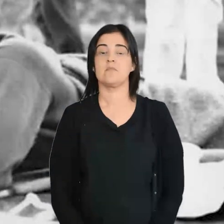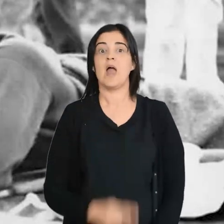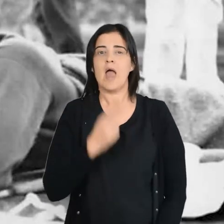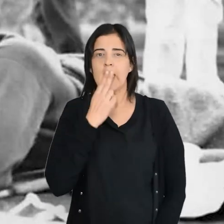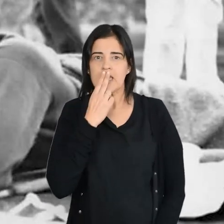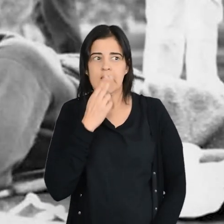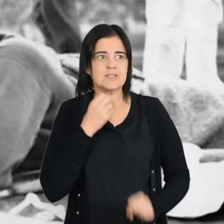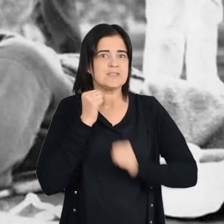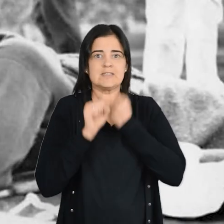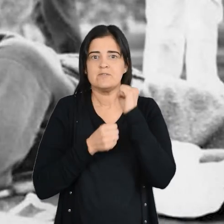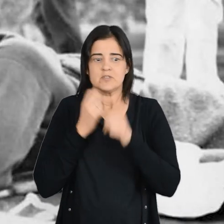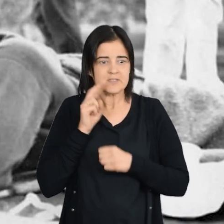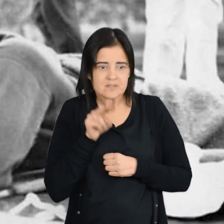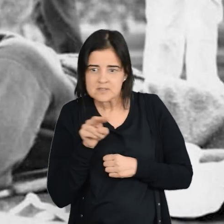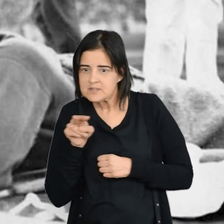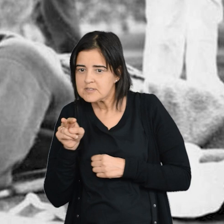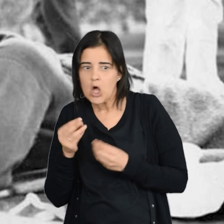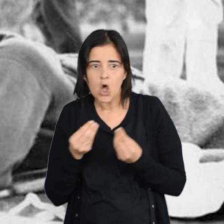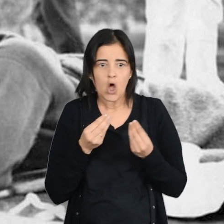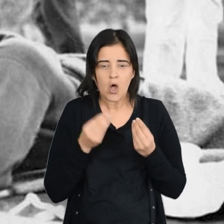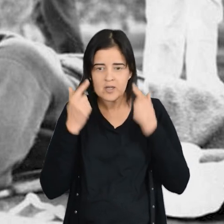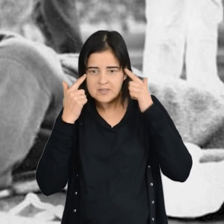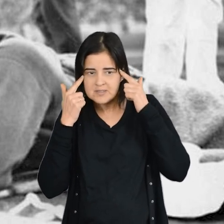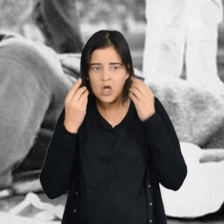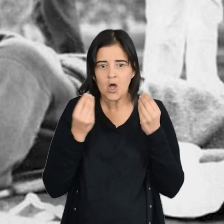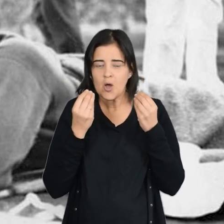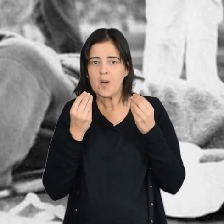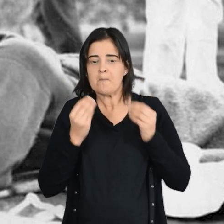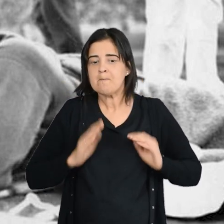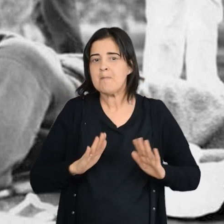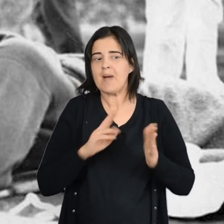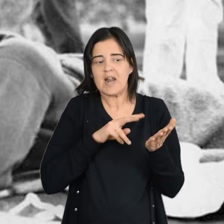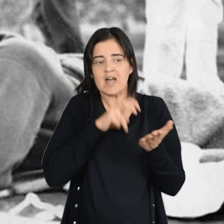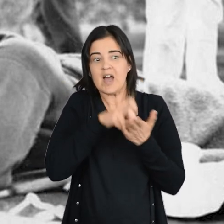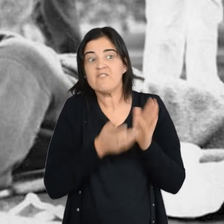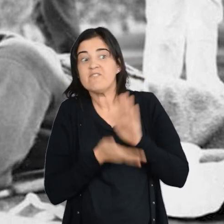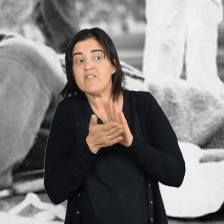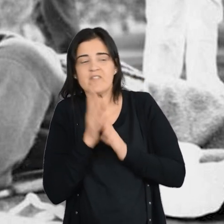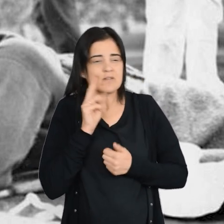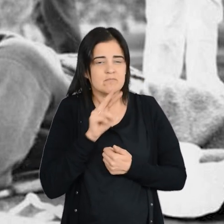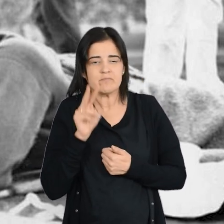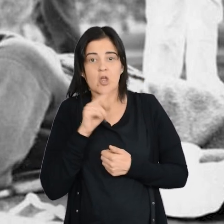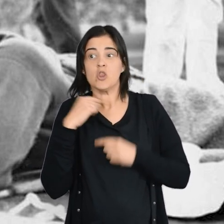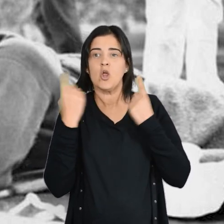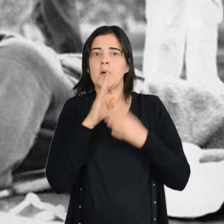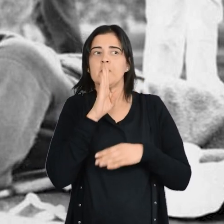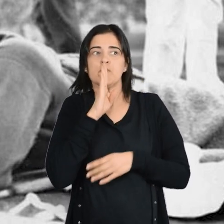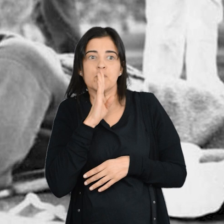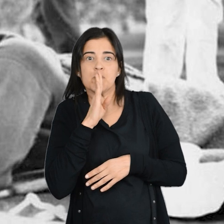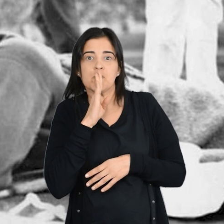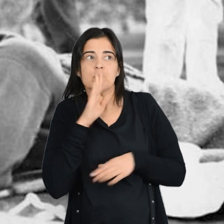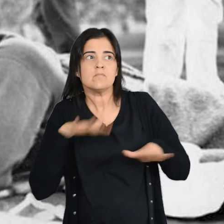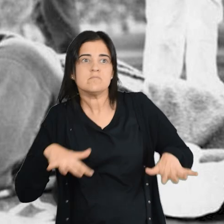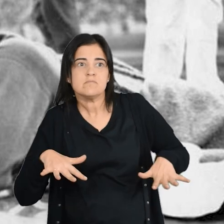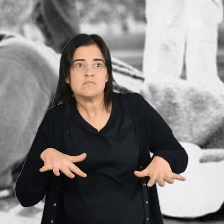Hitler nervioso observaba Cómo se preparaban los atletas para saltar el silencio y la